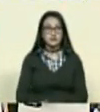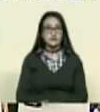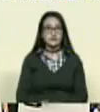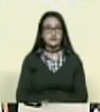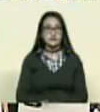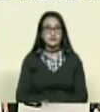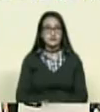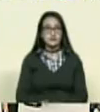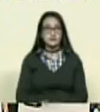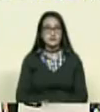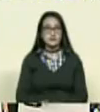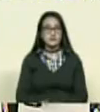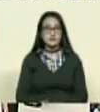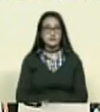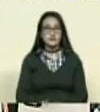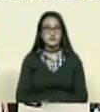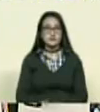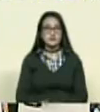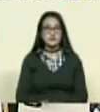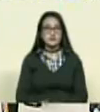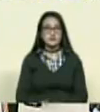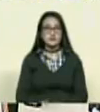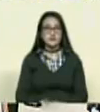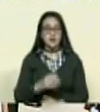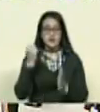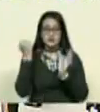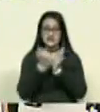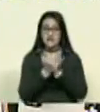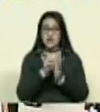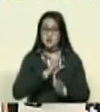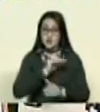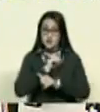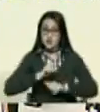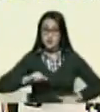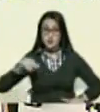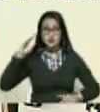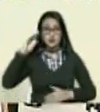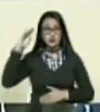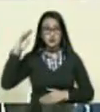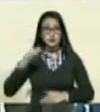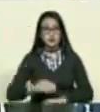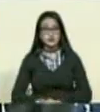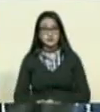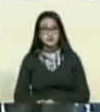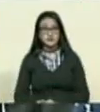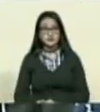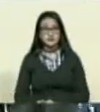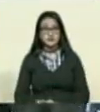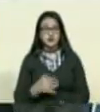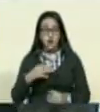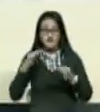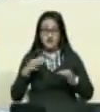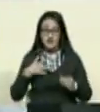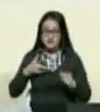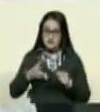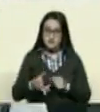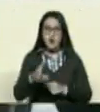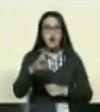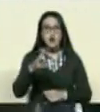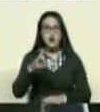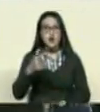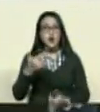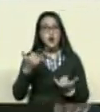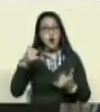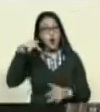mástil de nuestra querida Armada Bolivariana y corto oficialmente.